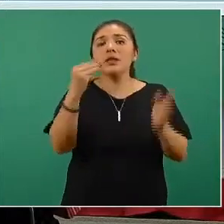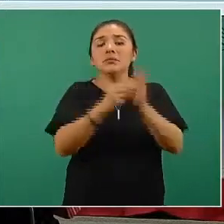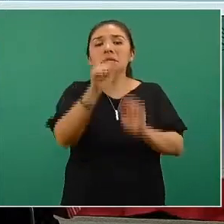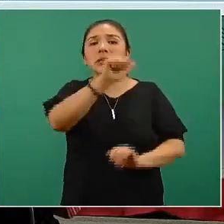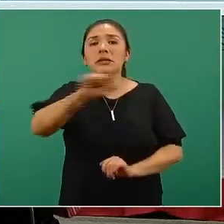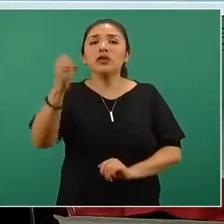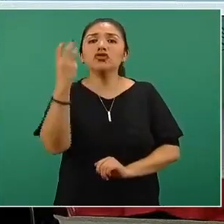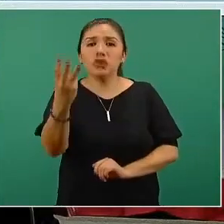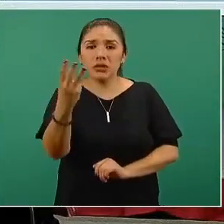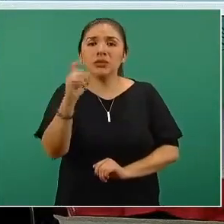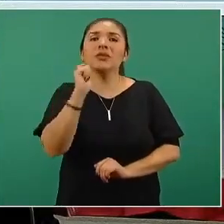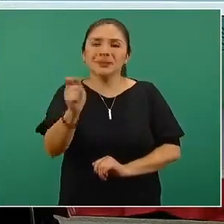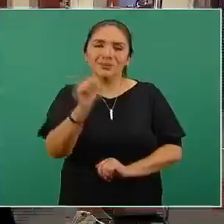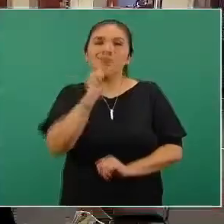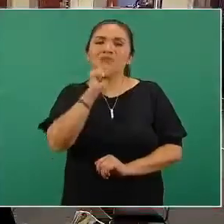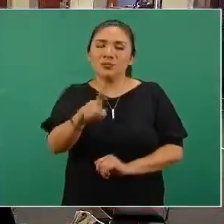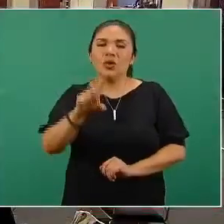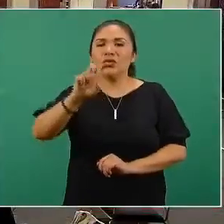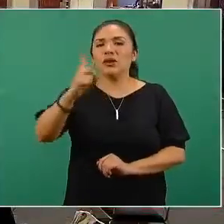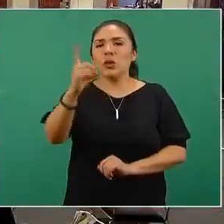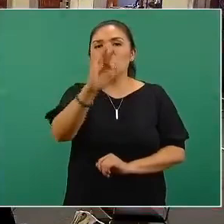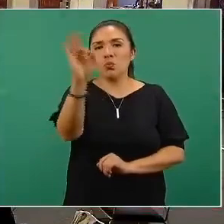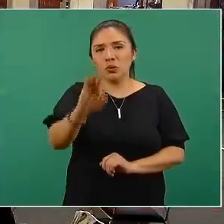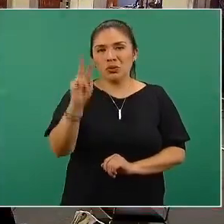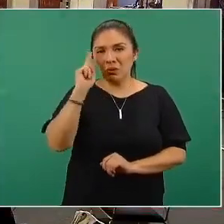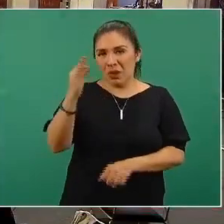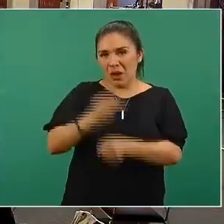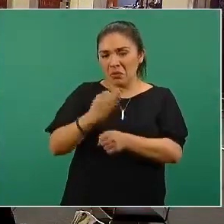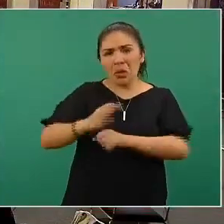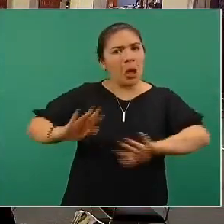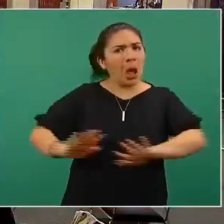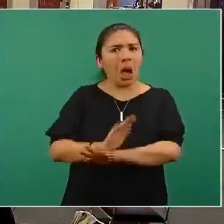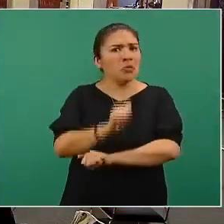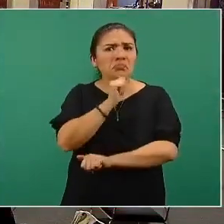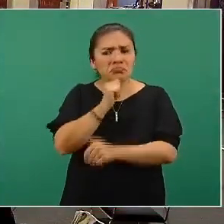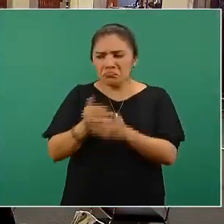3.603, que corresponde a este 31% que no ha cambiado en los últimos días.